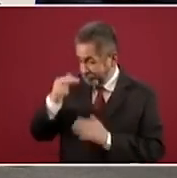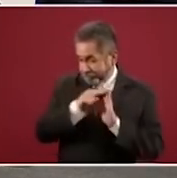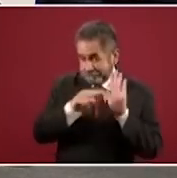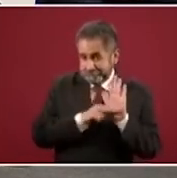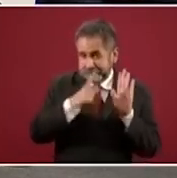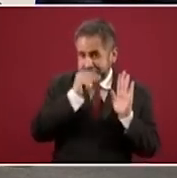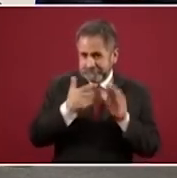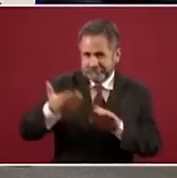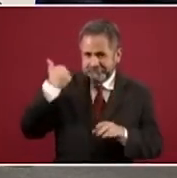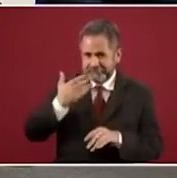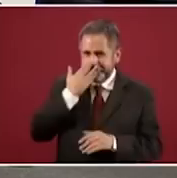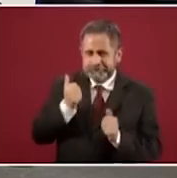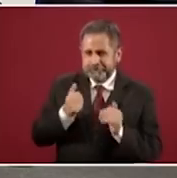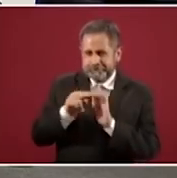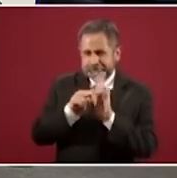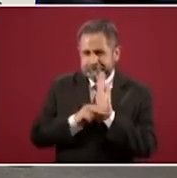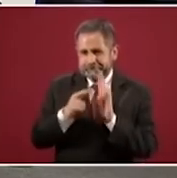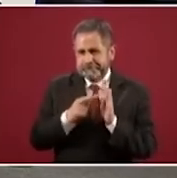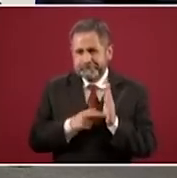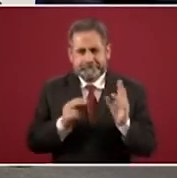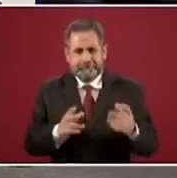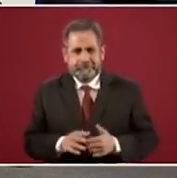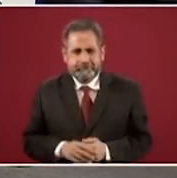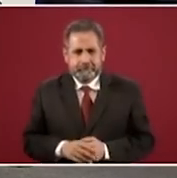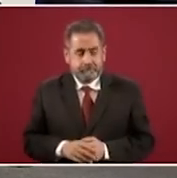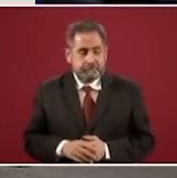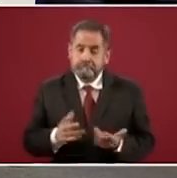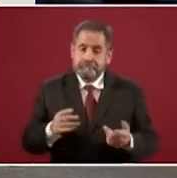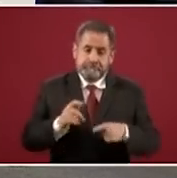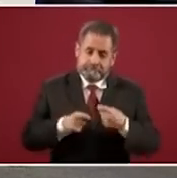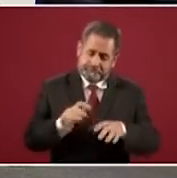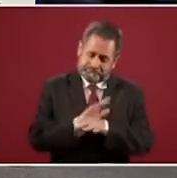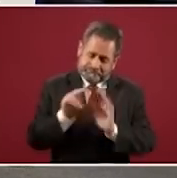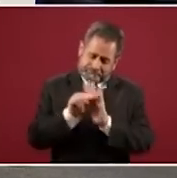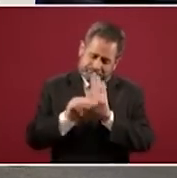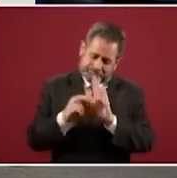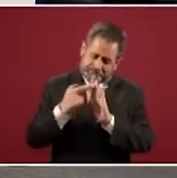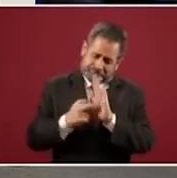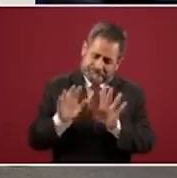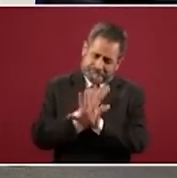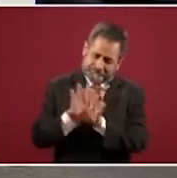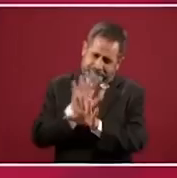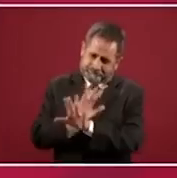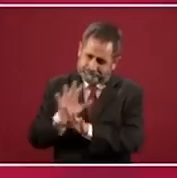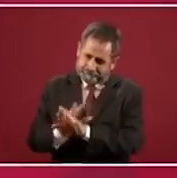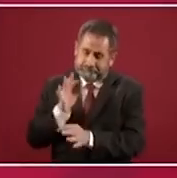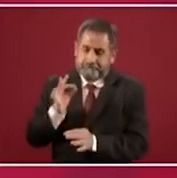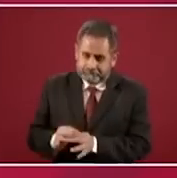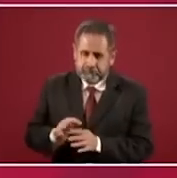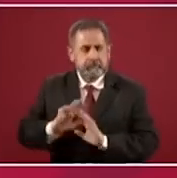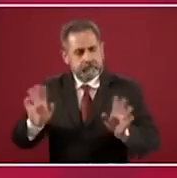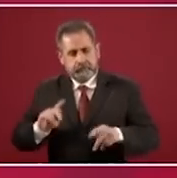No lo permitía, ¿no? Pues no, tuvimos que cambiar todo el dinero. Tuvimos que cambiar las normas. Entonces,